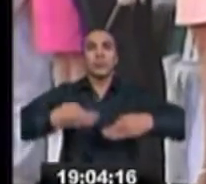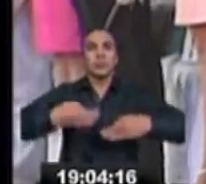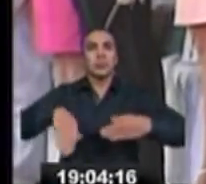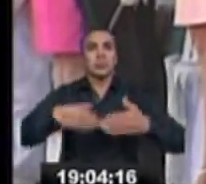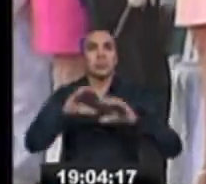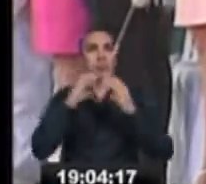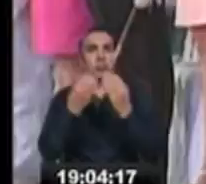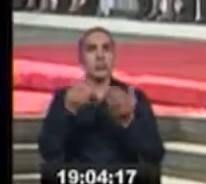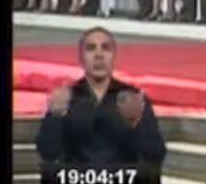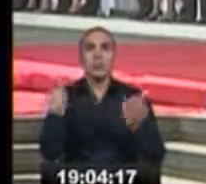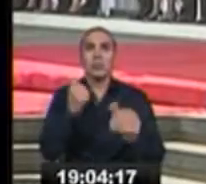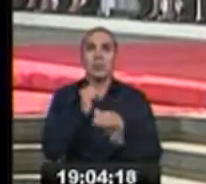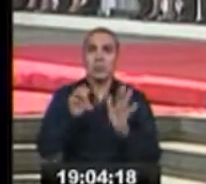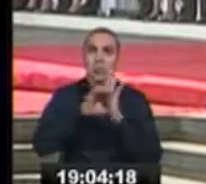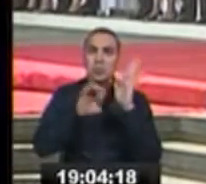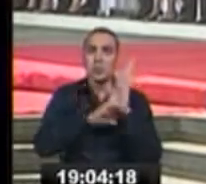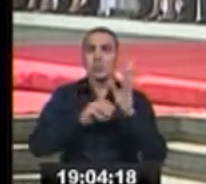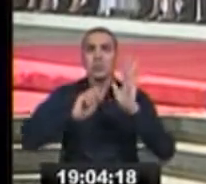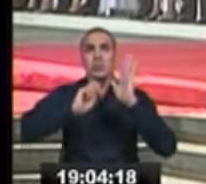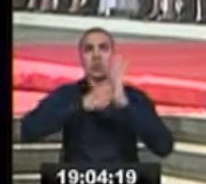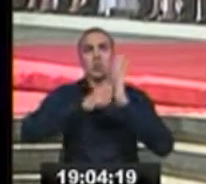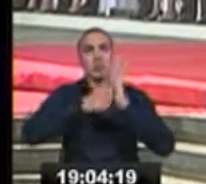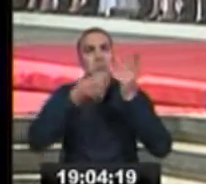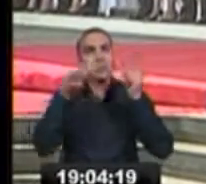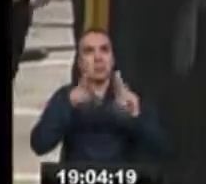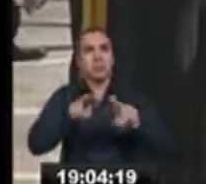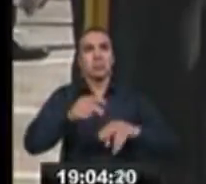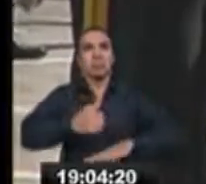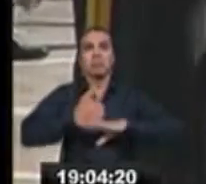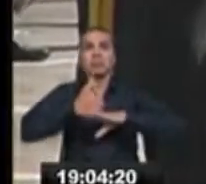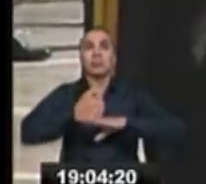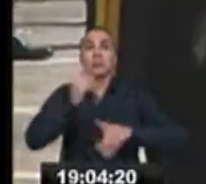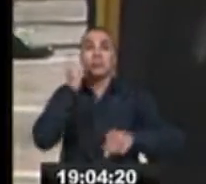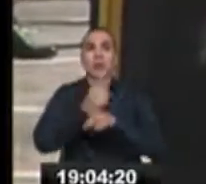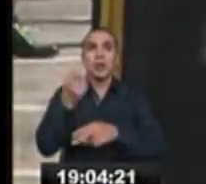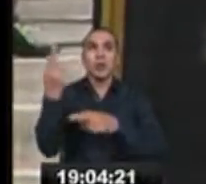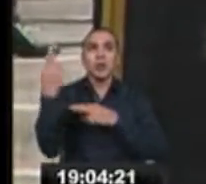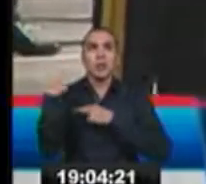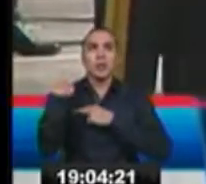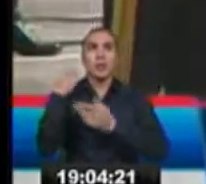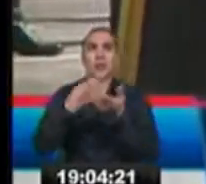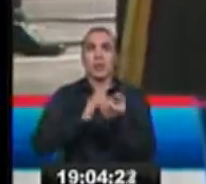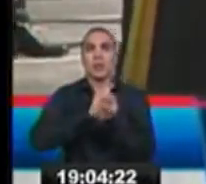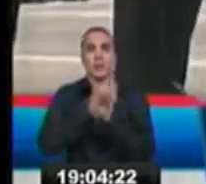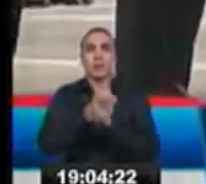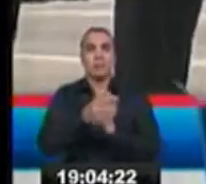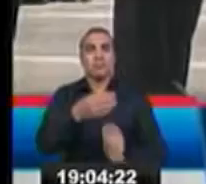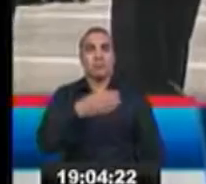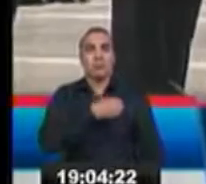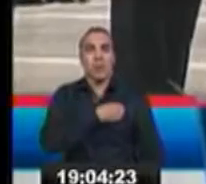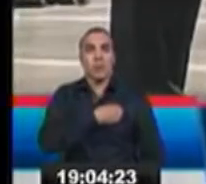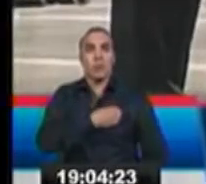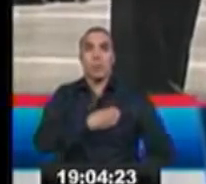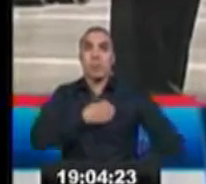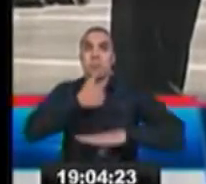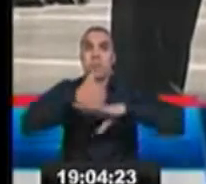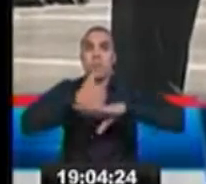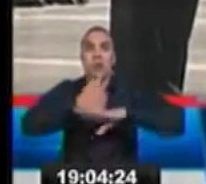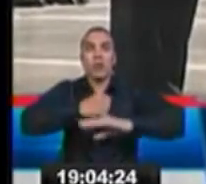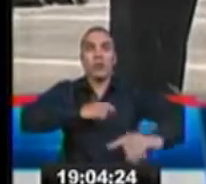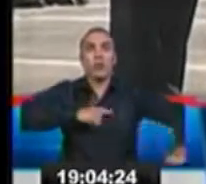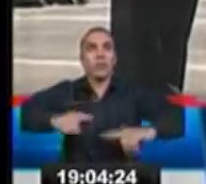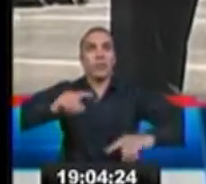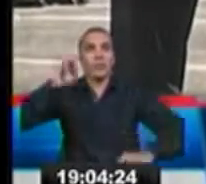Justicia Constitucional y la Contraloría General. Fueron ellos los encargados de cambiar las insignias a generales de brigadas y